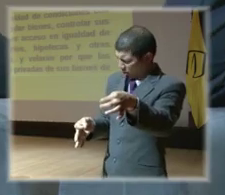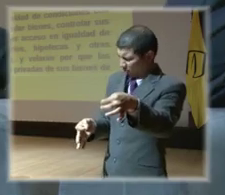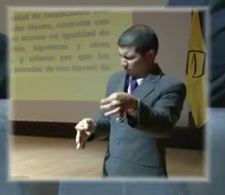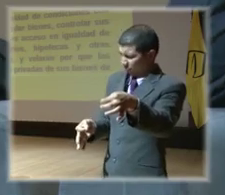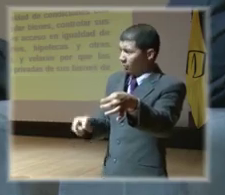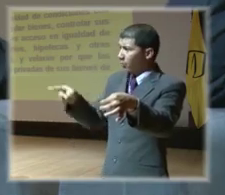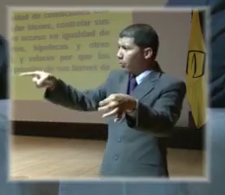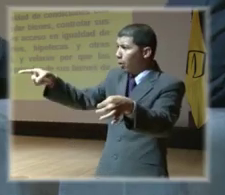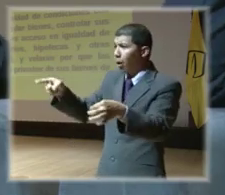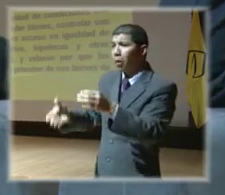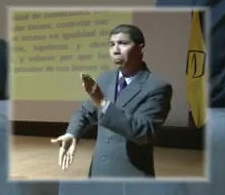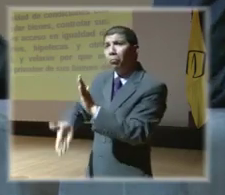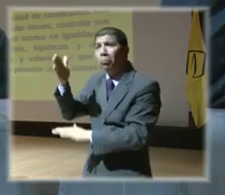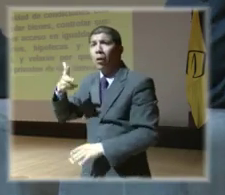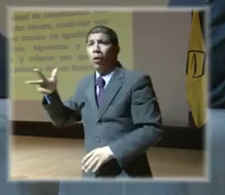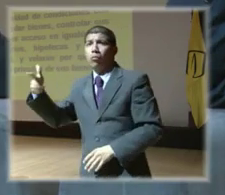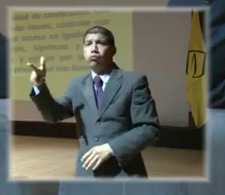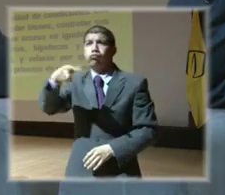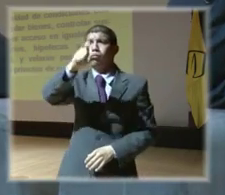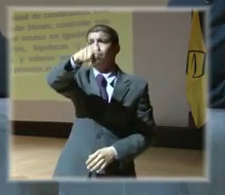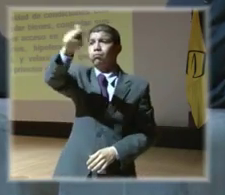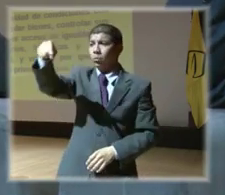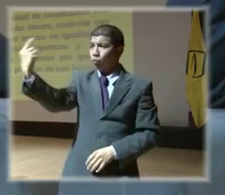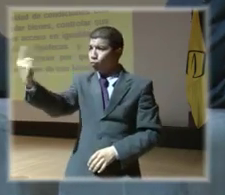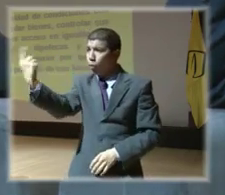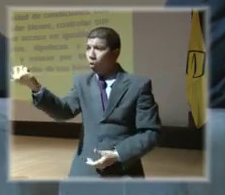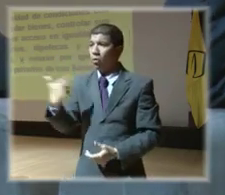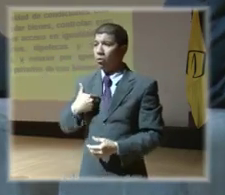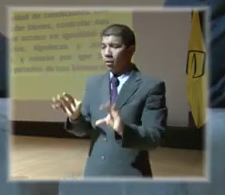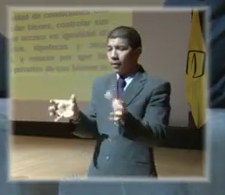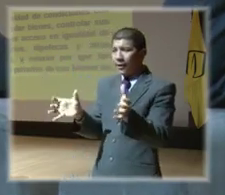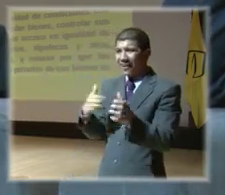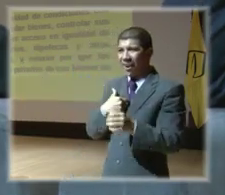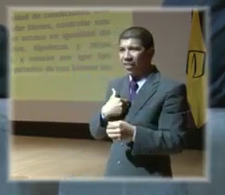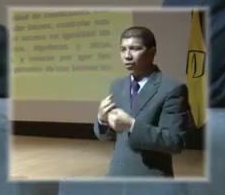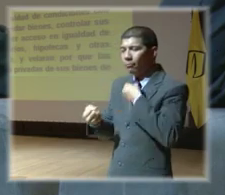he entrevistado en un programa de radio. Entonces,